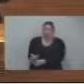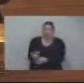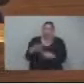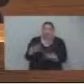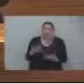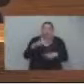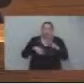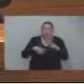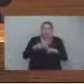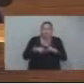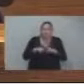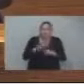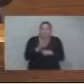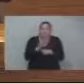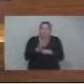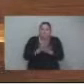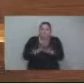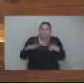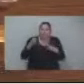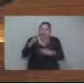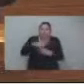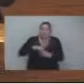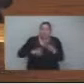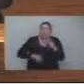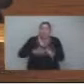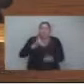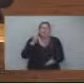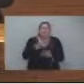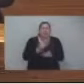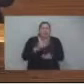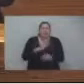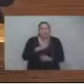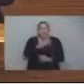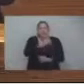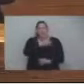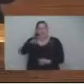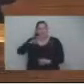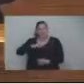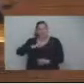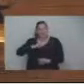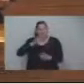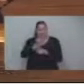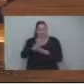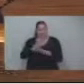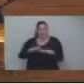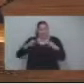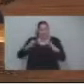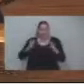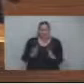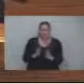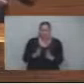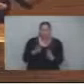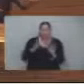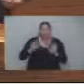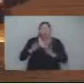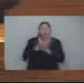y tienen que ver con la garantía de la independencia de los parlamentos. Porque, ¿de qué estamos hablando? ¿Qué es